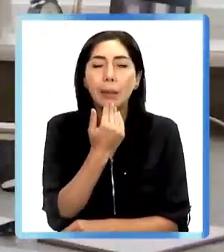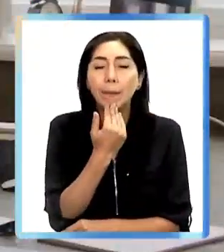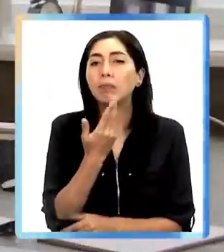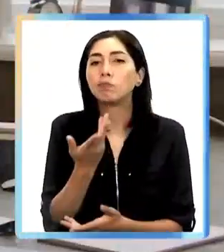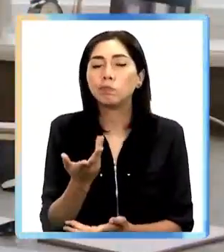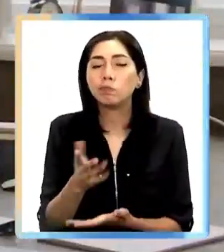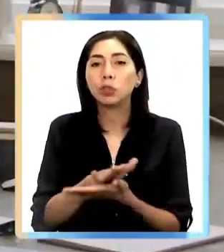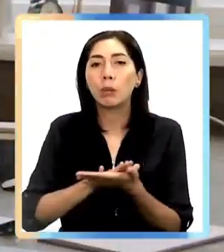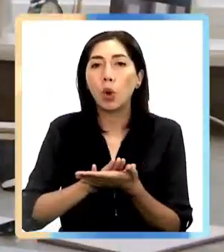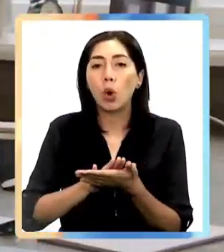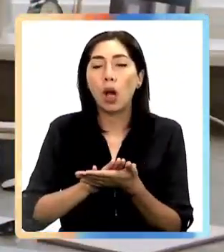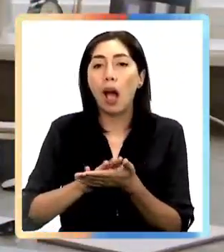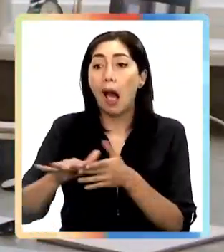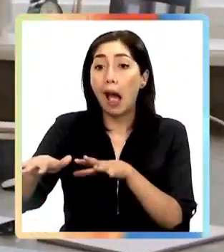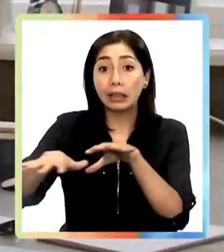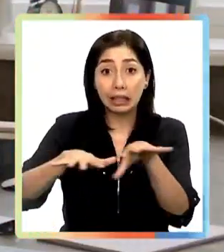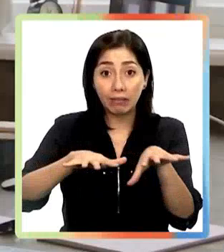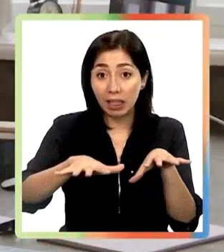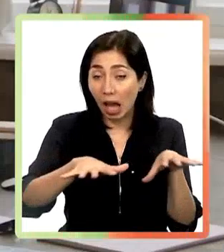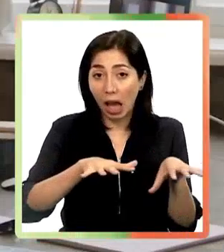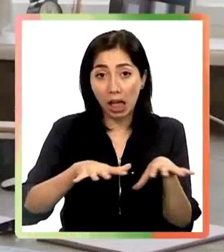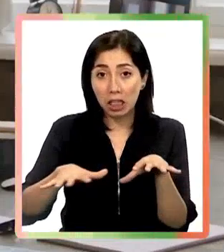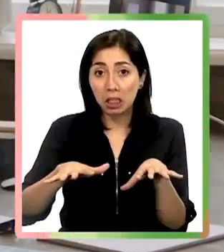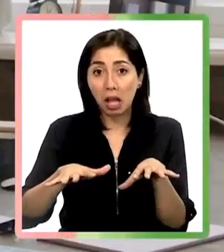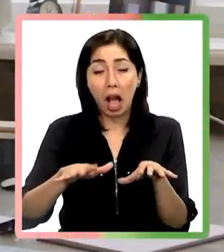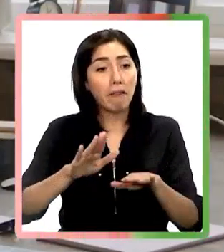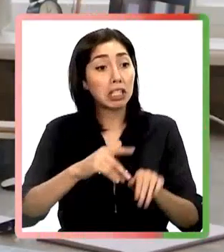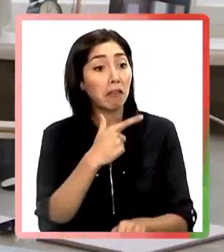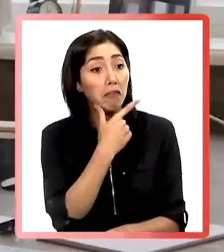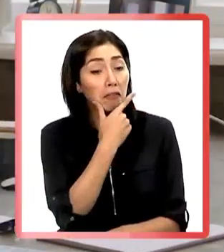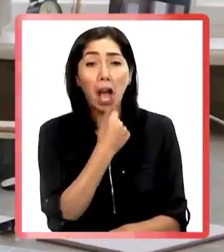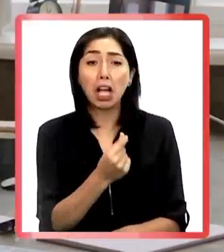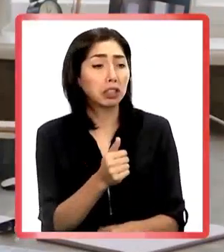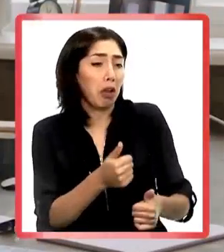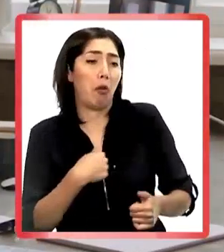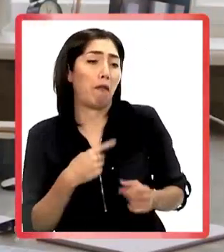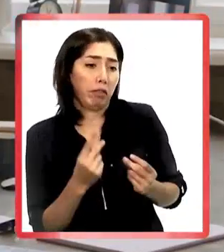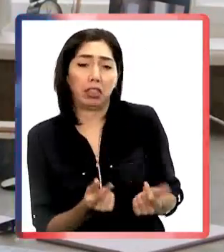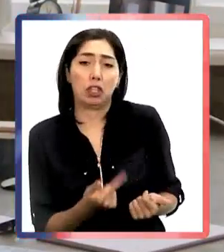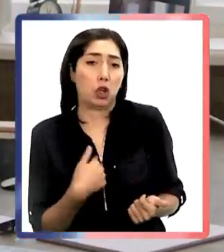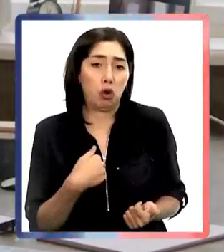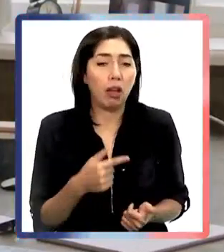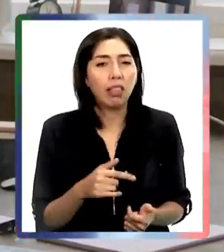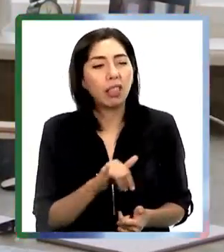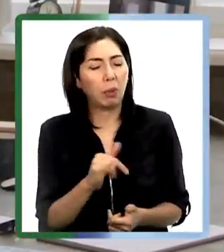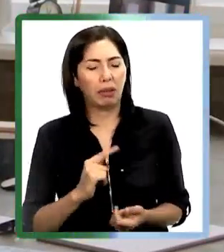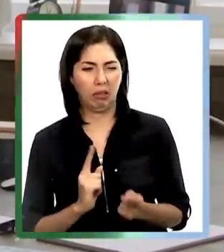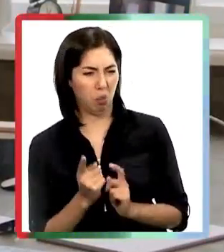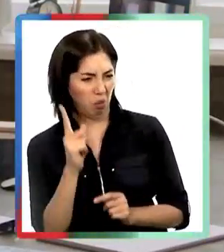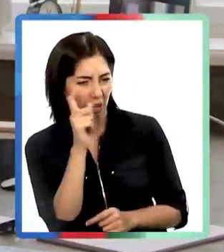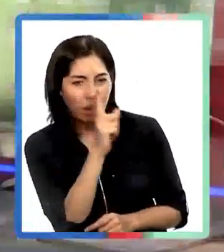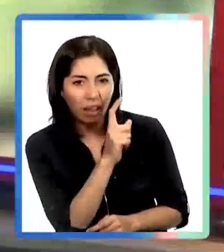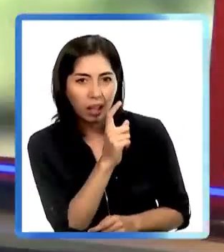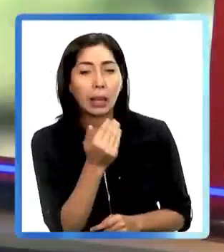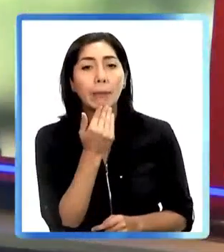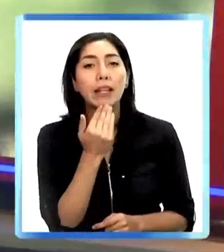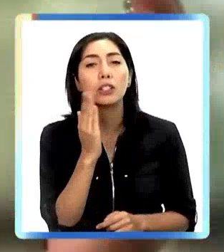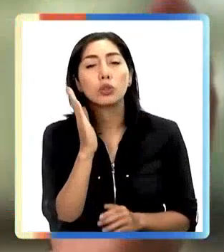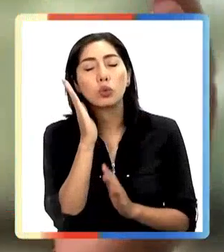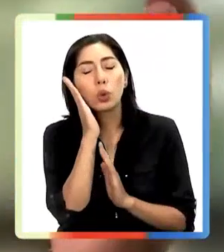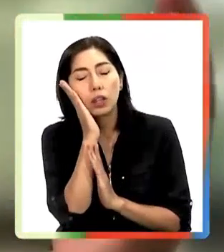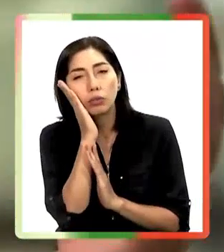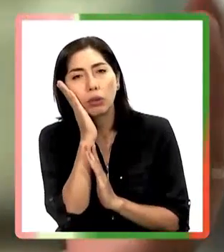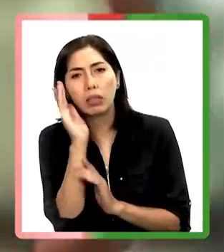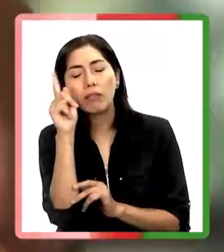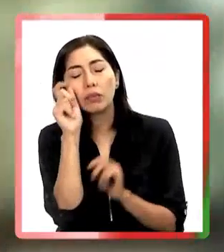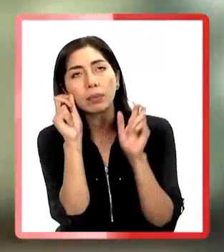a actividades que en otras situaciones pudiera ser más fácil de responder. Alteraciones del sueño, puede haber mayor